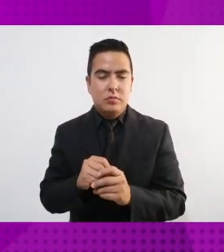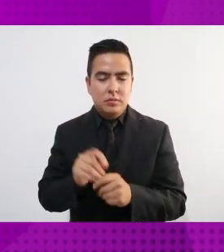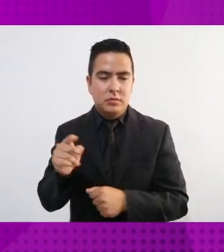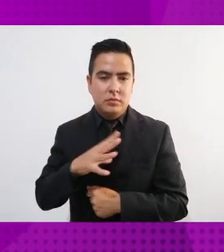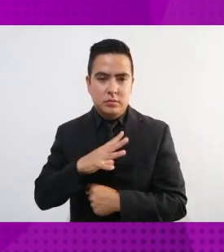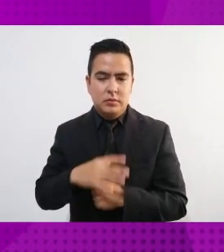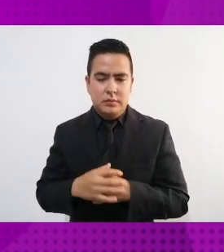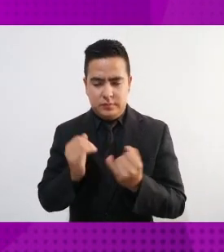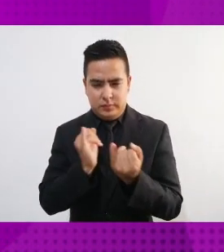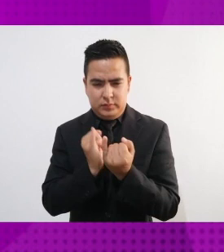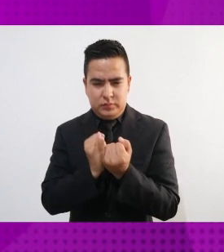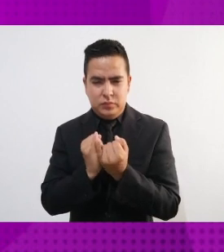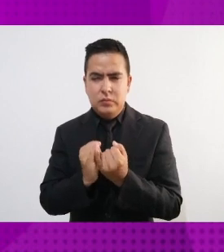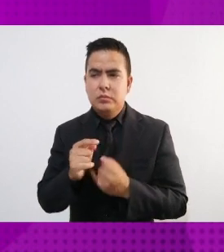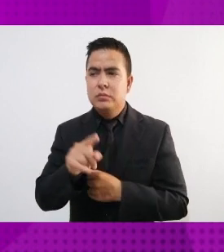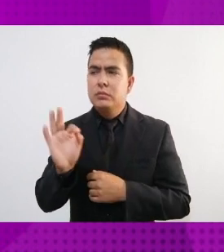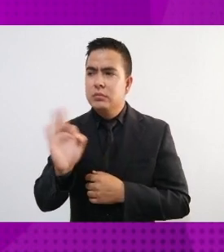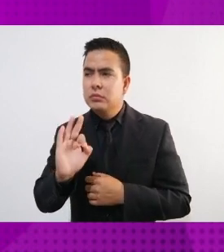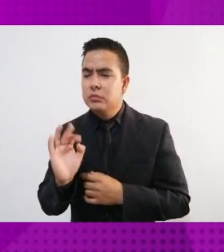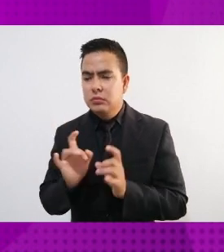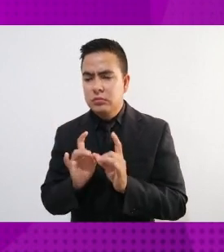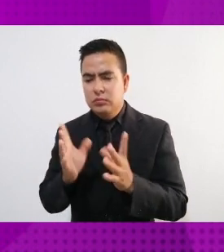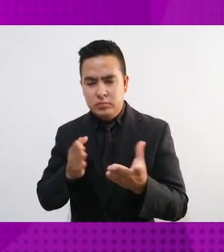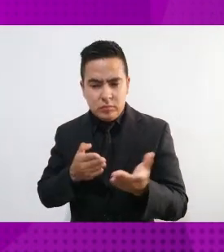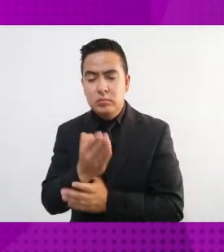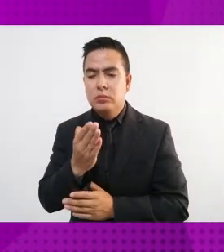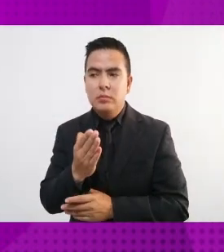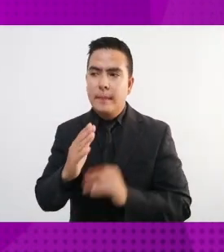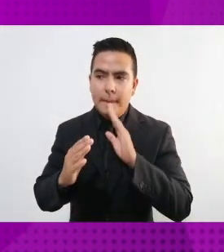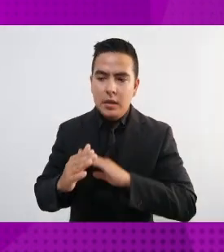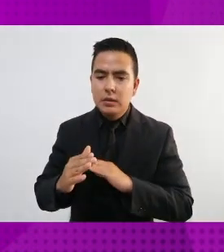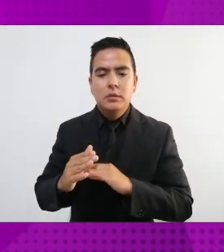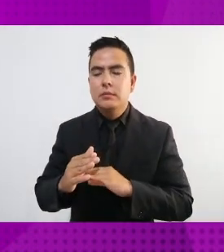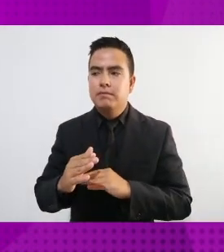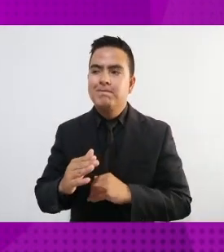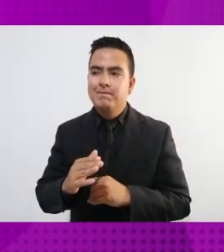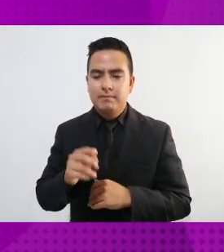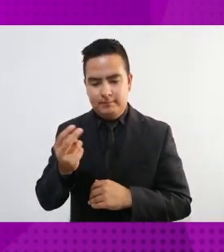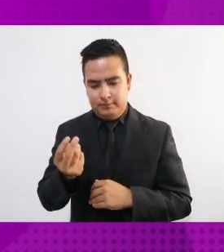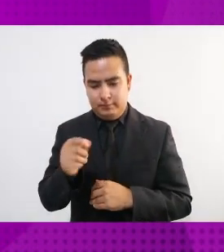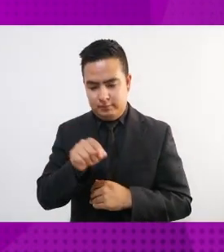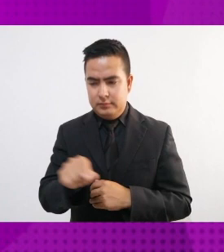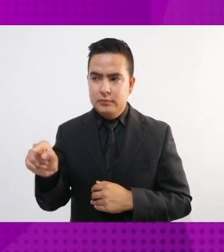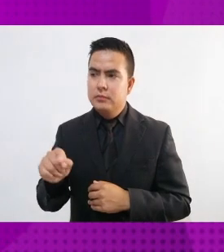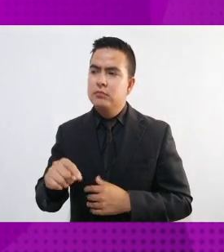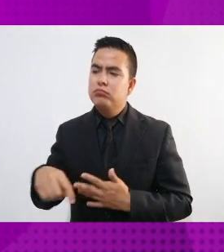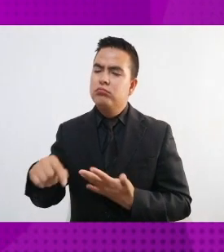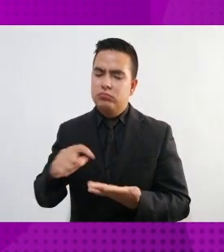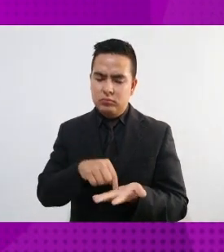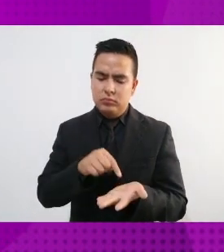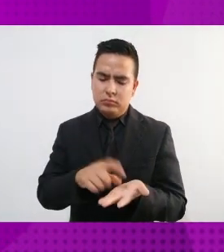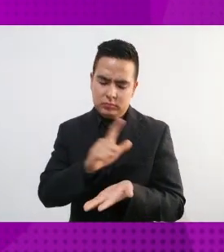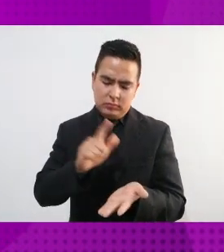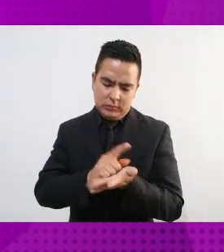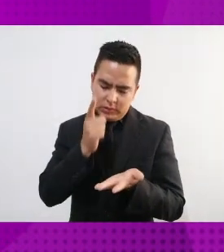también de perseguir los delitos, de establecer las sanciones, tanto a nivel penal como a nivel administrativo. Es decir, lo que hace